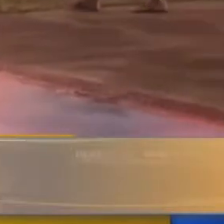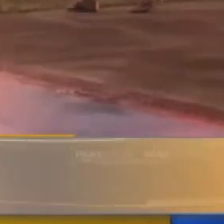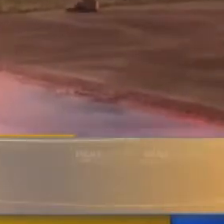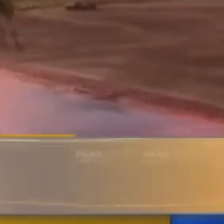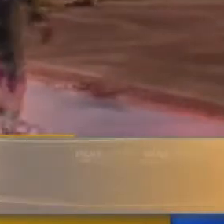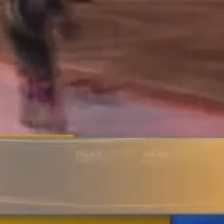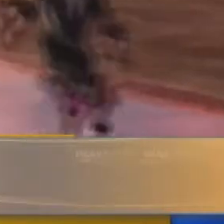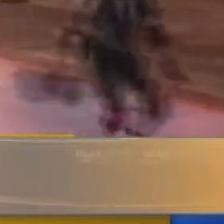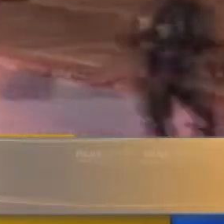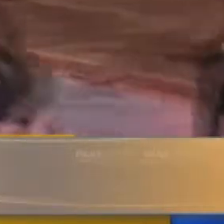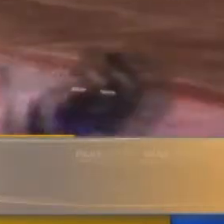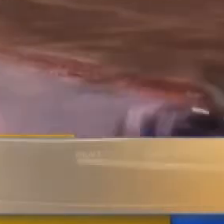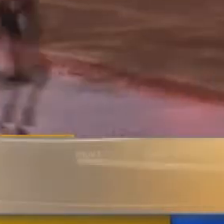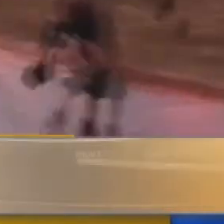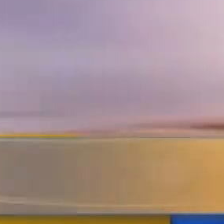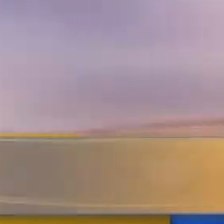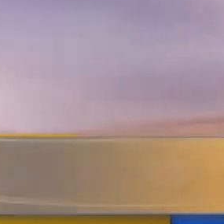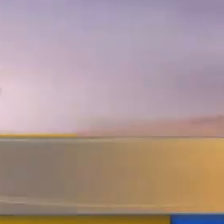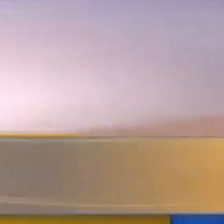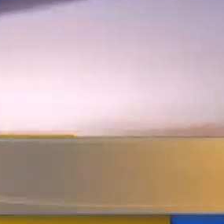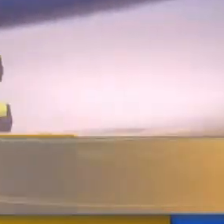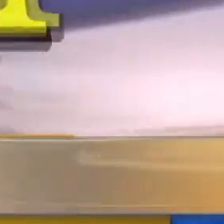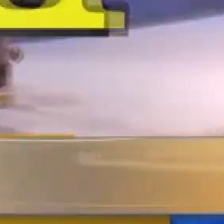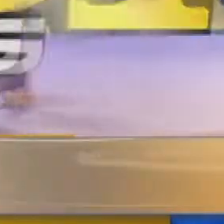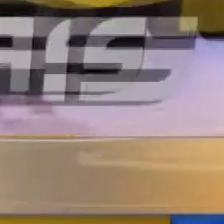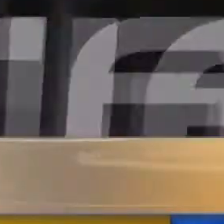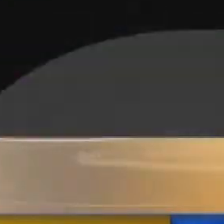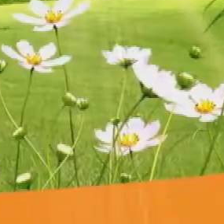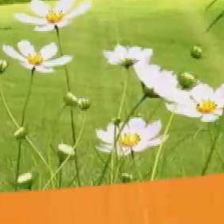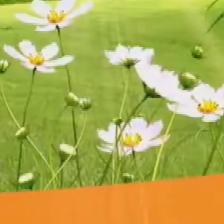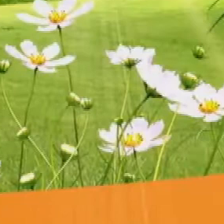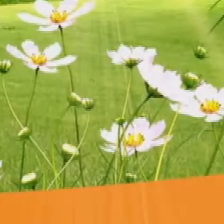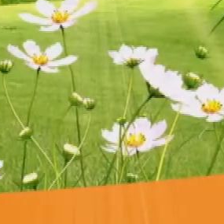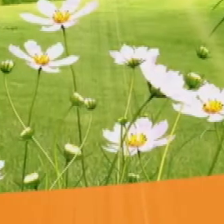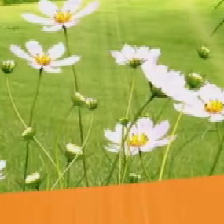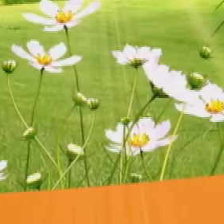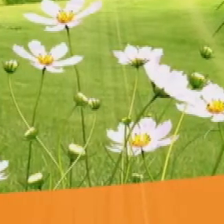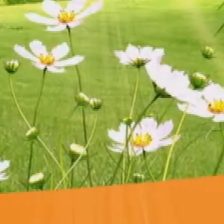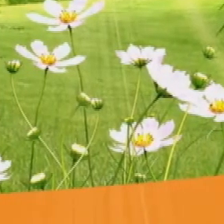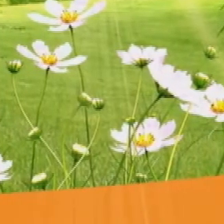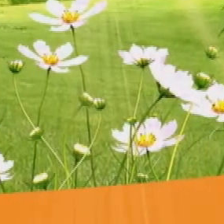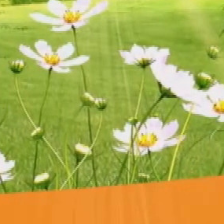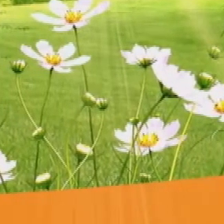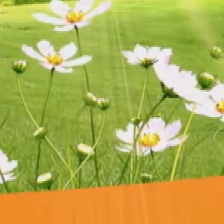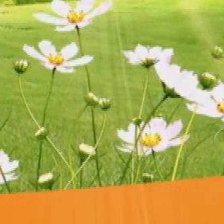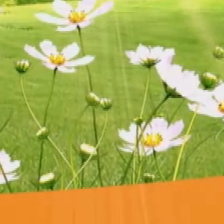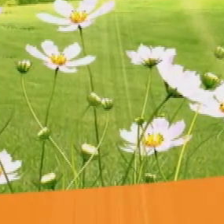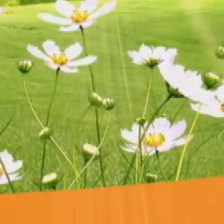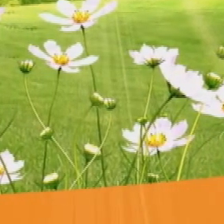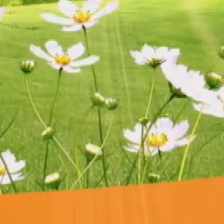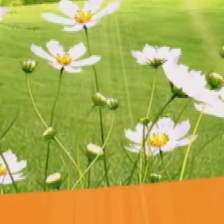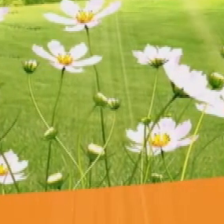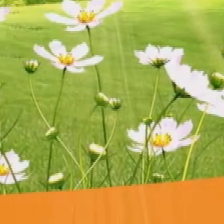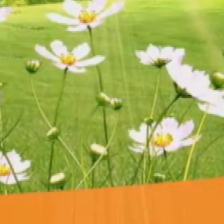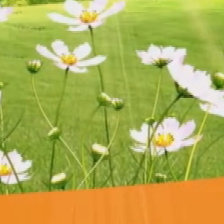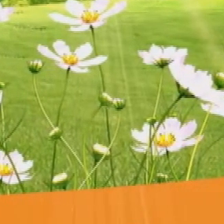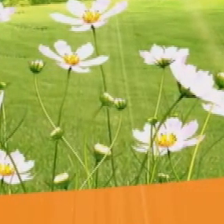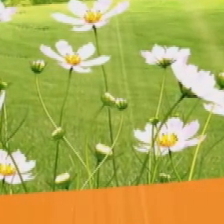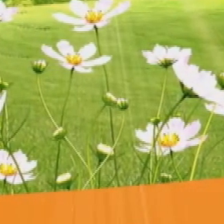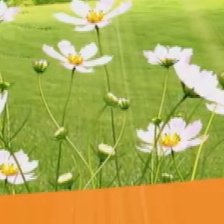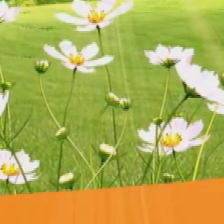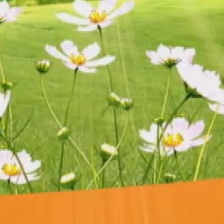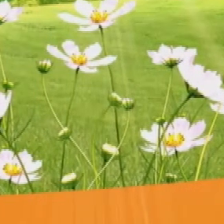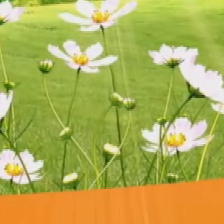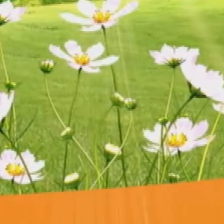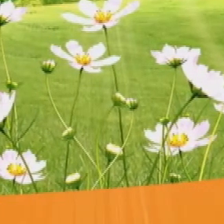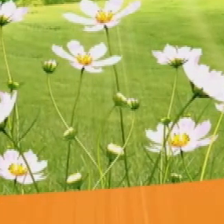las escuelas de patinaje de este club social de Ecopetrol. Y con el patrocinio de Barsol Ecológico, Barsol Aroma Delicias,